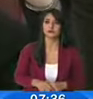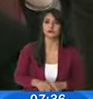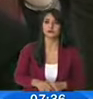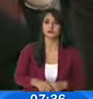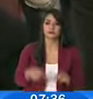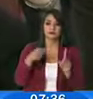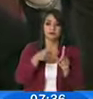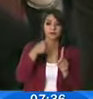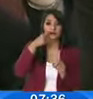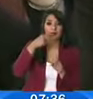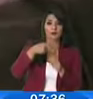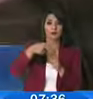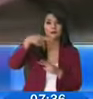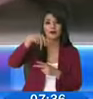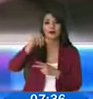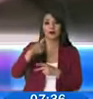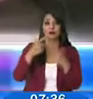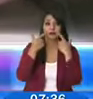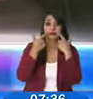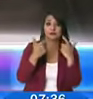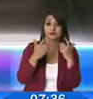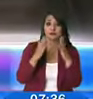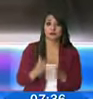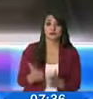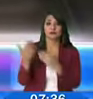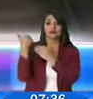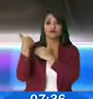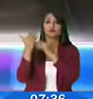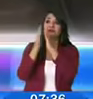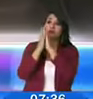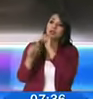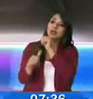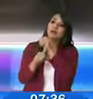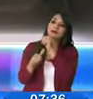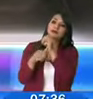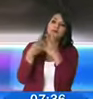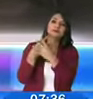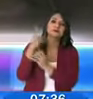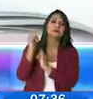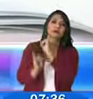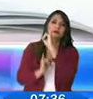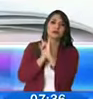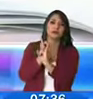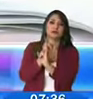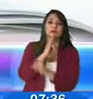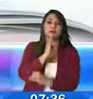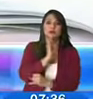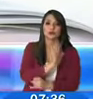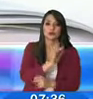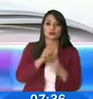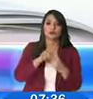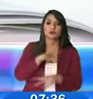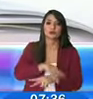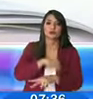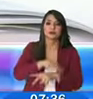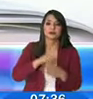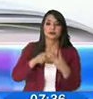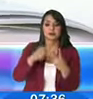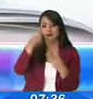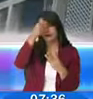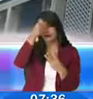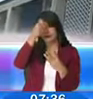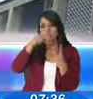Paul Pérez Reina, fiscal encargado, ha solicitado asistencia penal internacional a Estados Unidos, Suiza, Dubái y